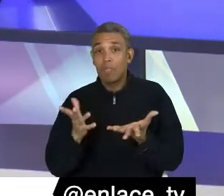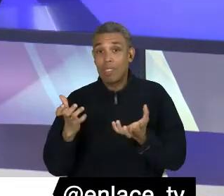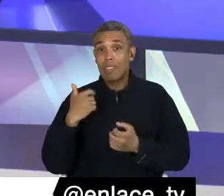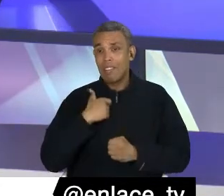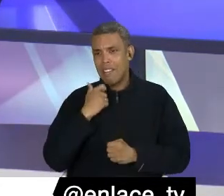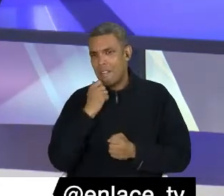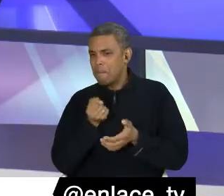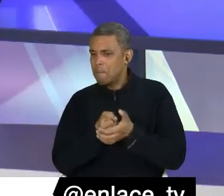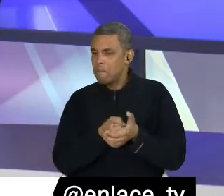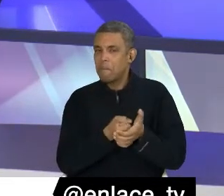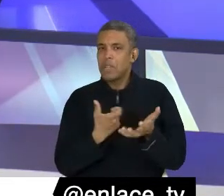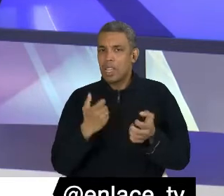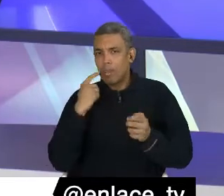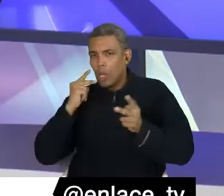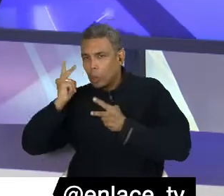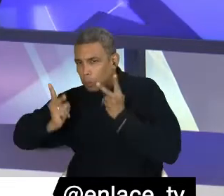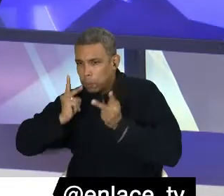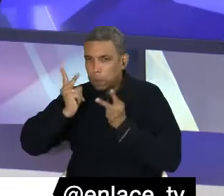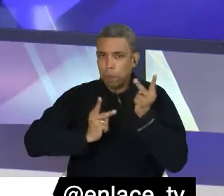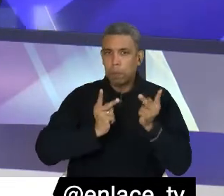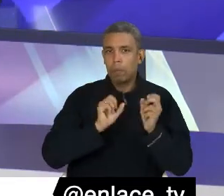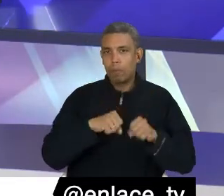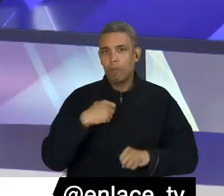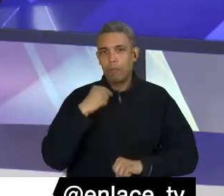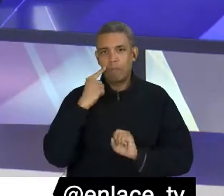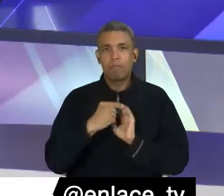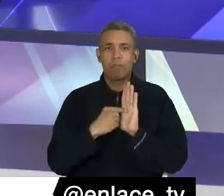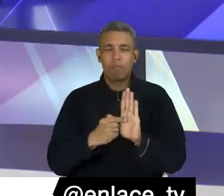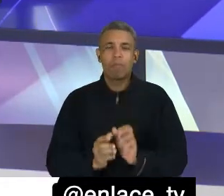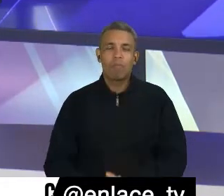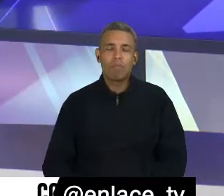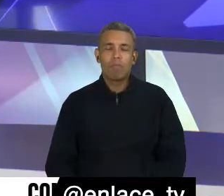zona del oriente colombiano. A continuación, nuestro panorama regional.